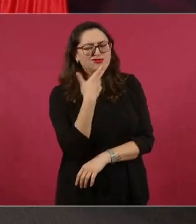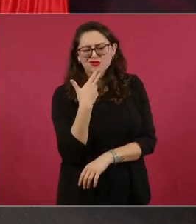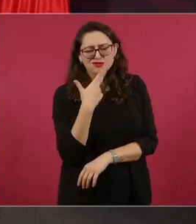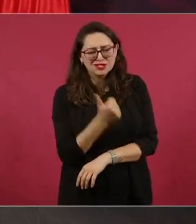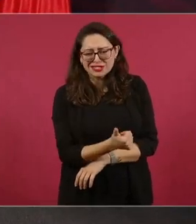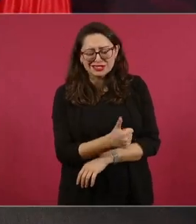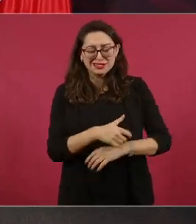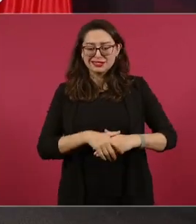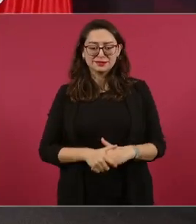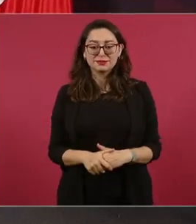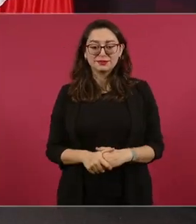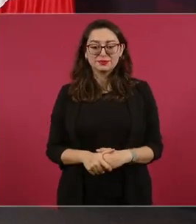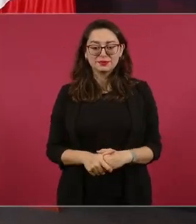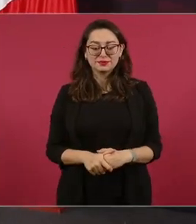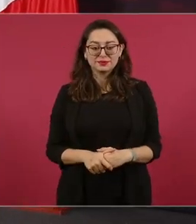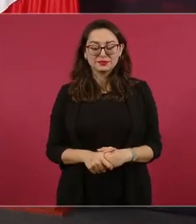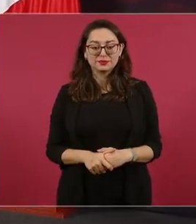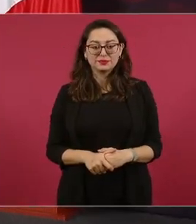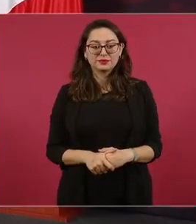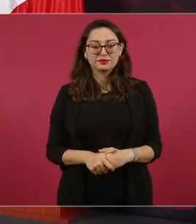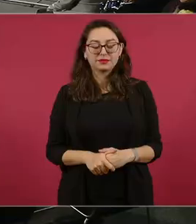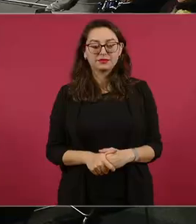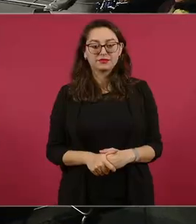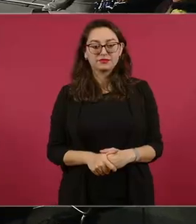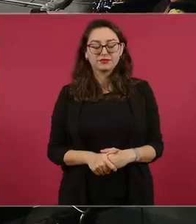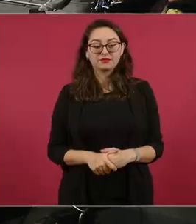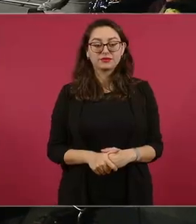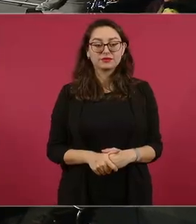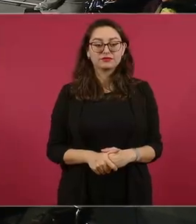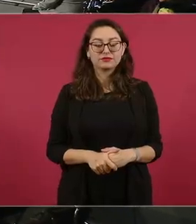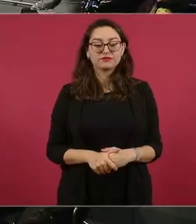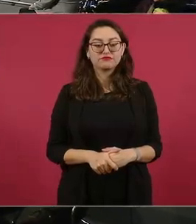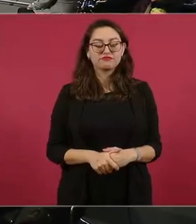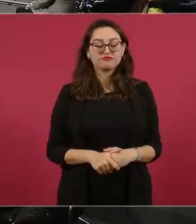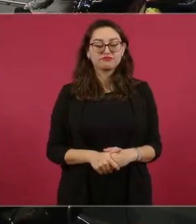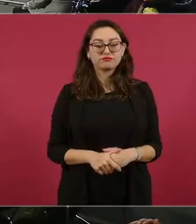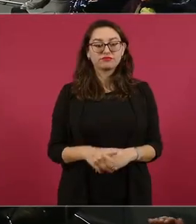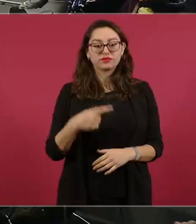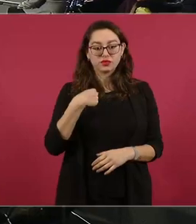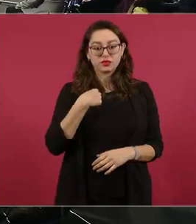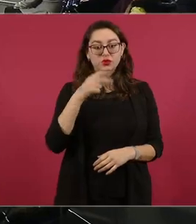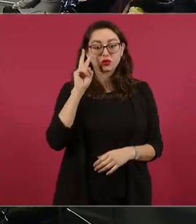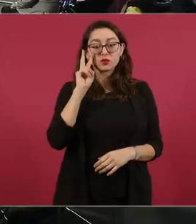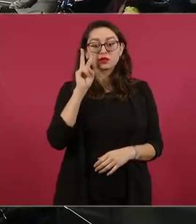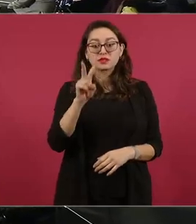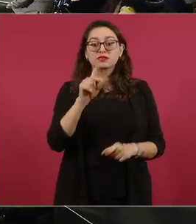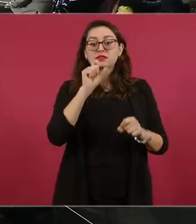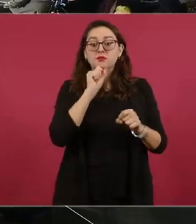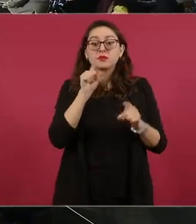veía yo, ¿por qué no pones lo de las pensiones?